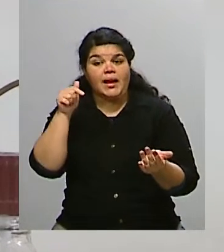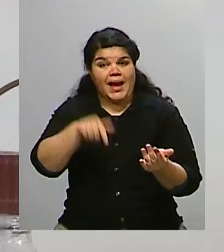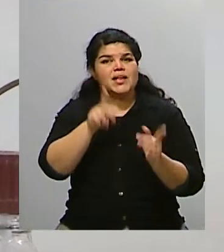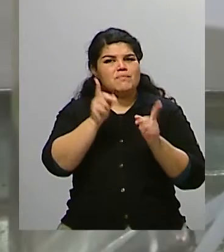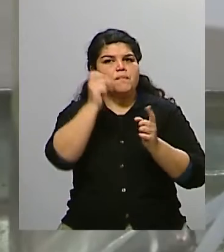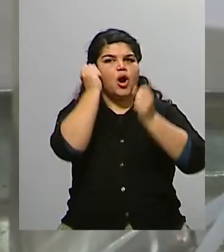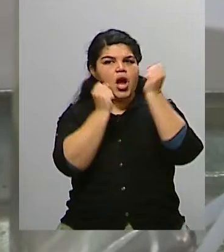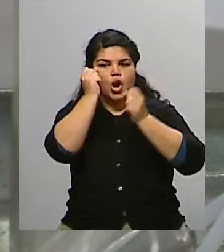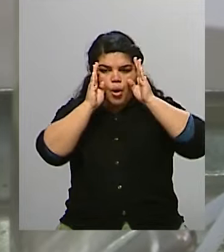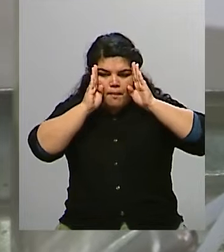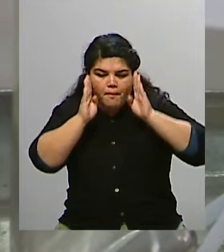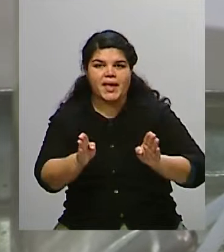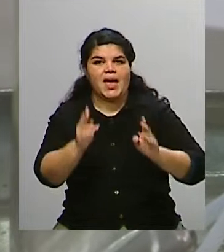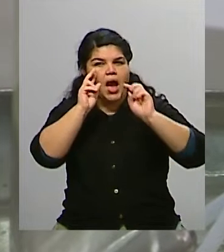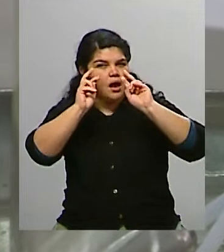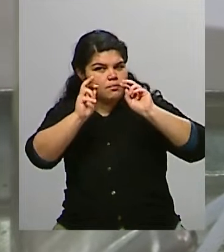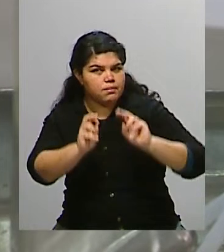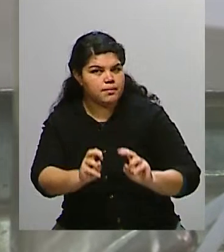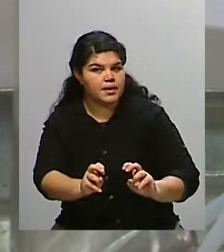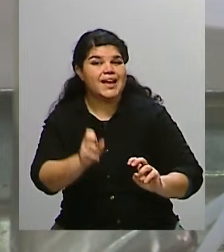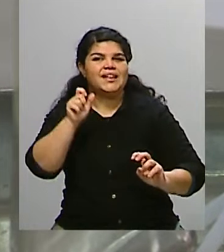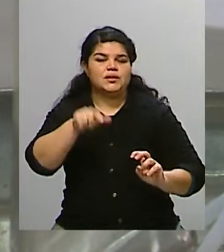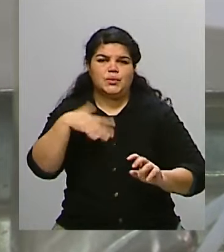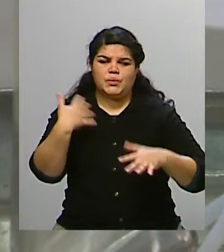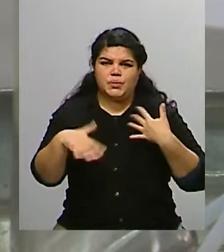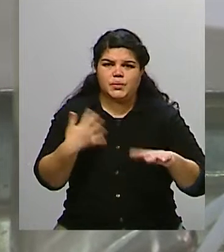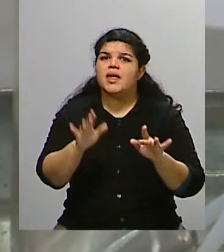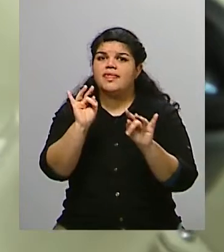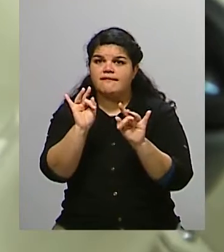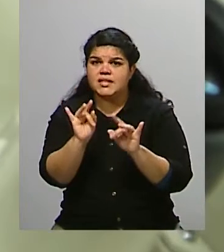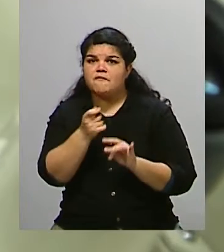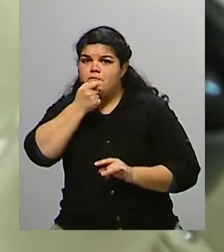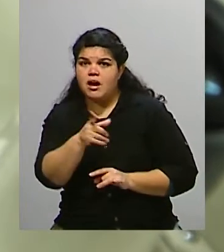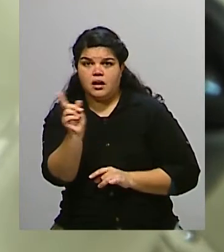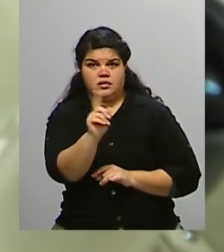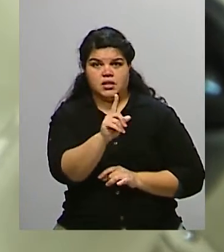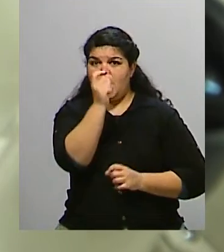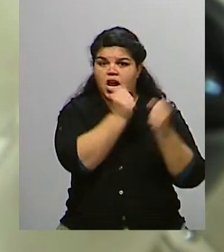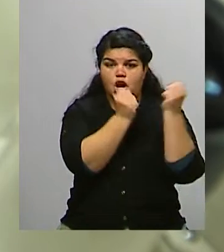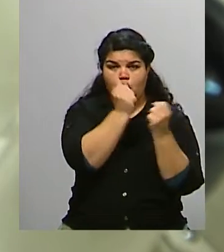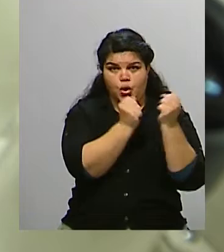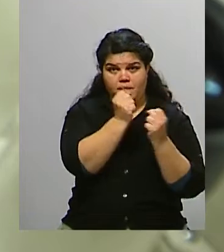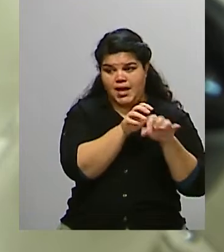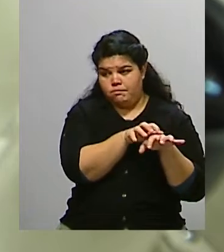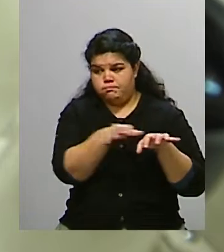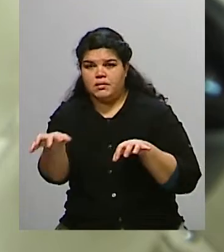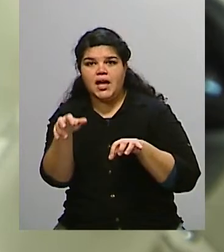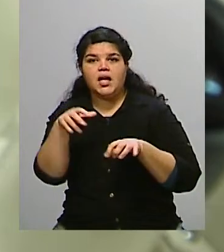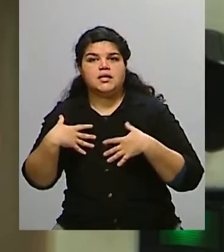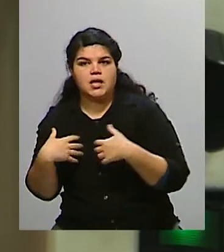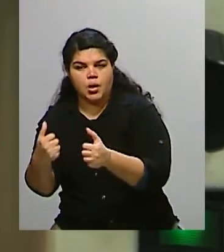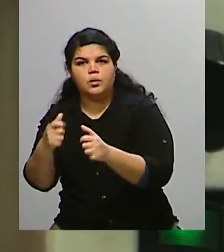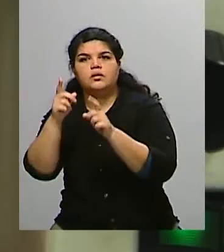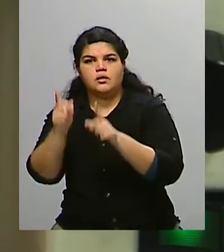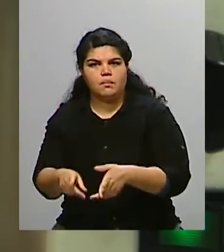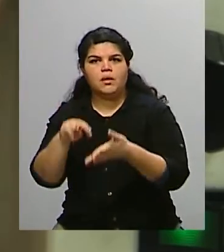economía, ya, y no solamente en la salud, ya la complejidad que tiene es un abordaje multidisciplinario, no solamente el economista, el sociólogo tiene que también tallar,